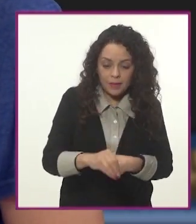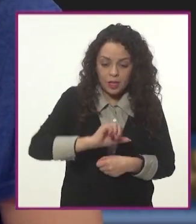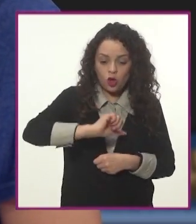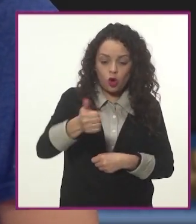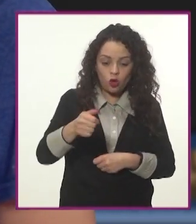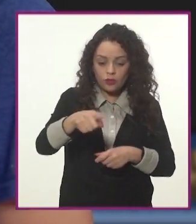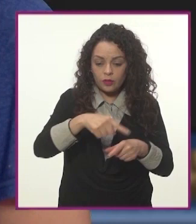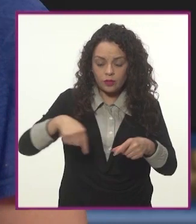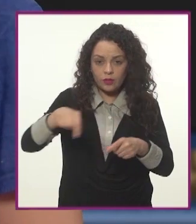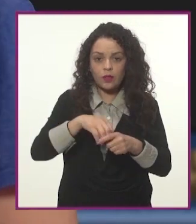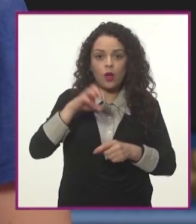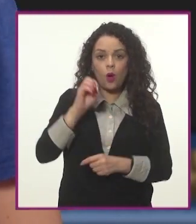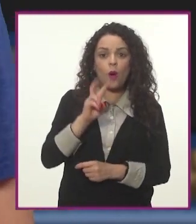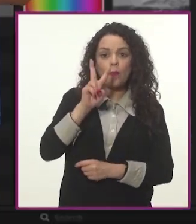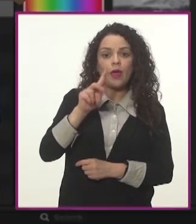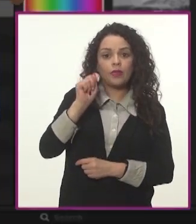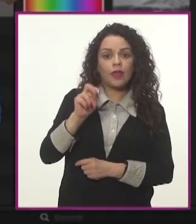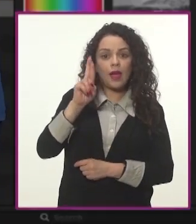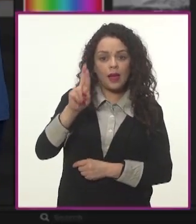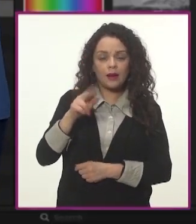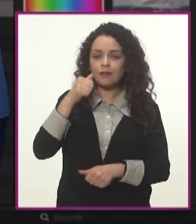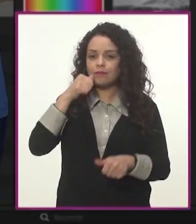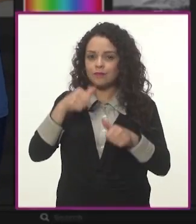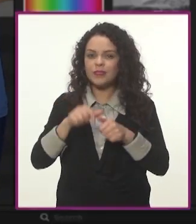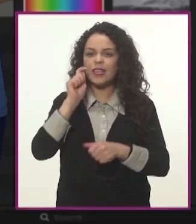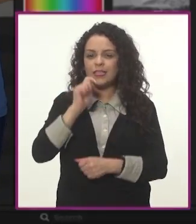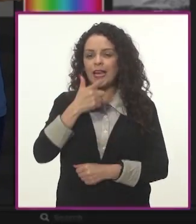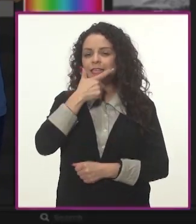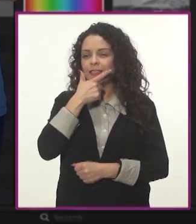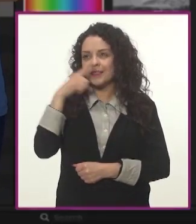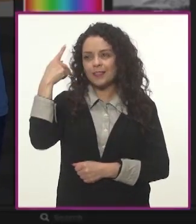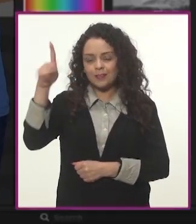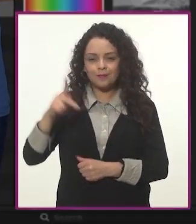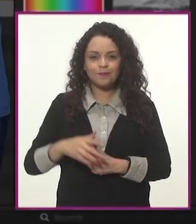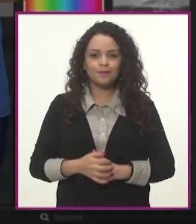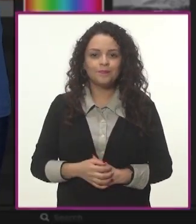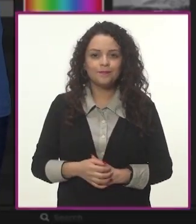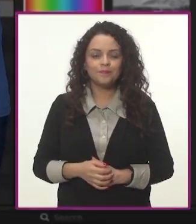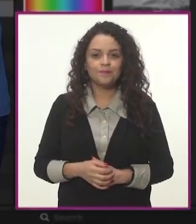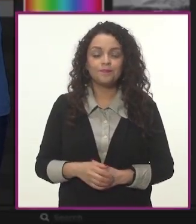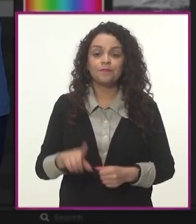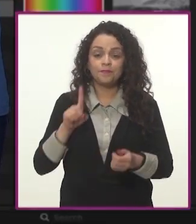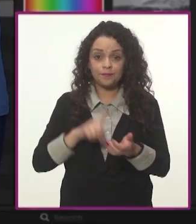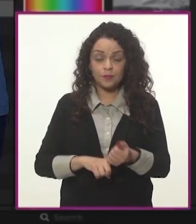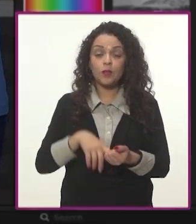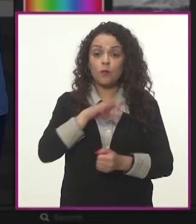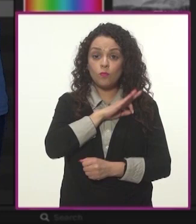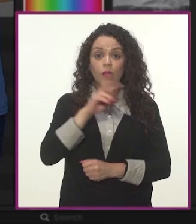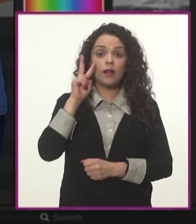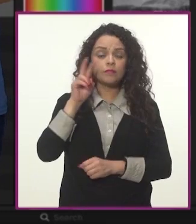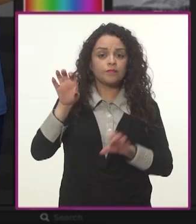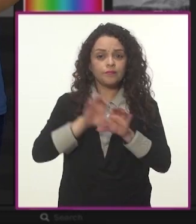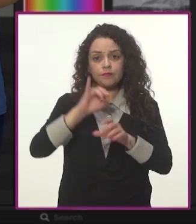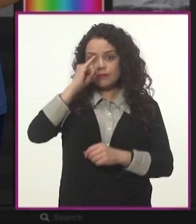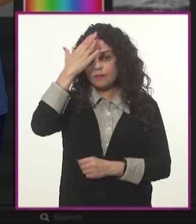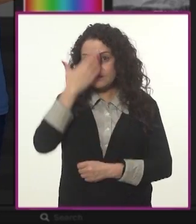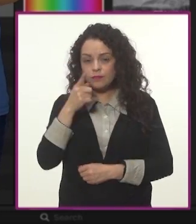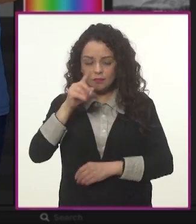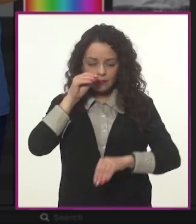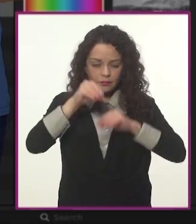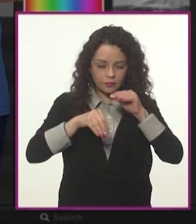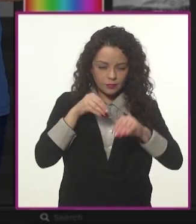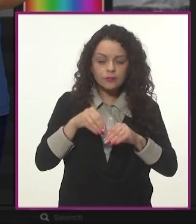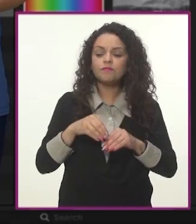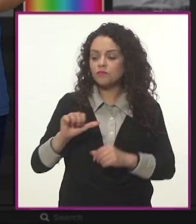VTR por sus siglas en inglés. Uno de los grabadores funciona como lector para mostrar la imagen sobre la que se está trabajando y el